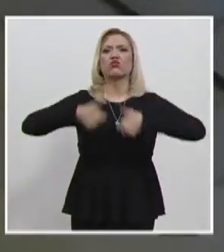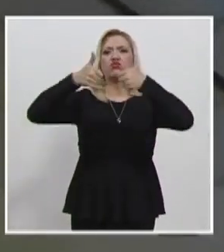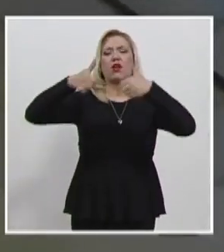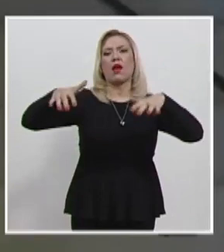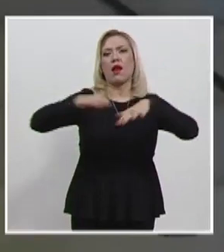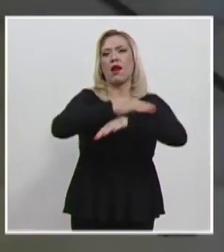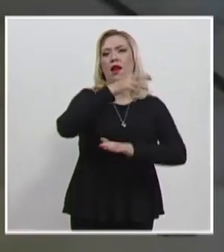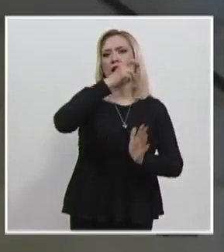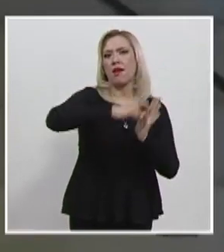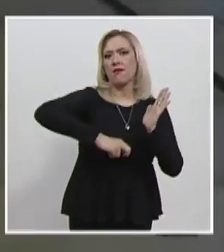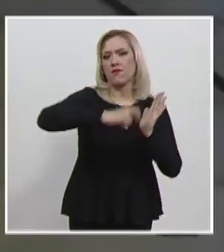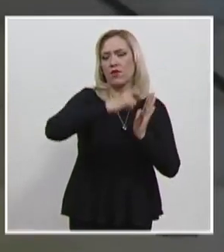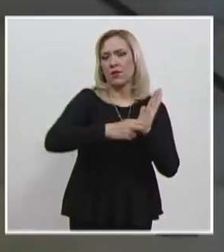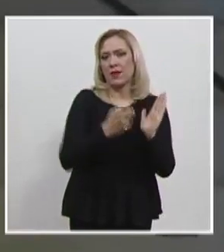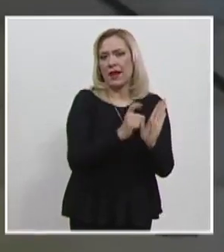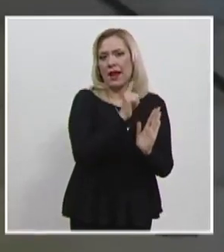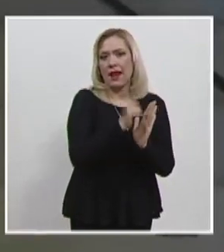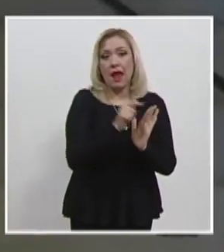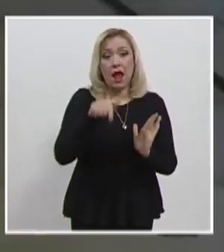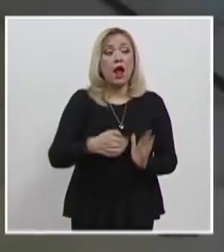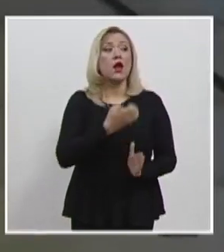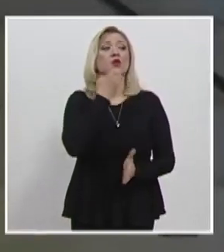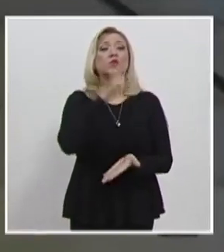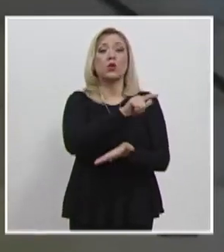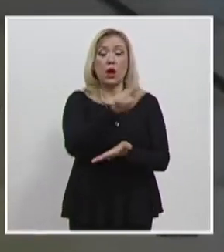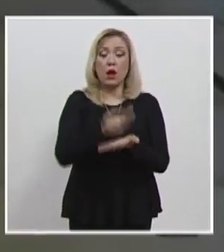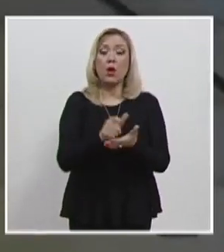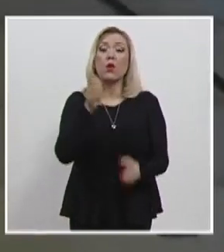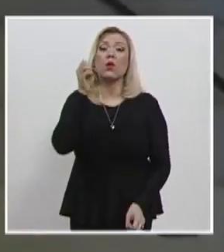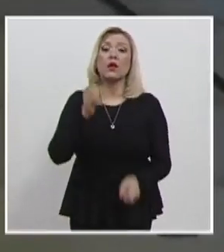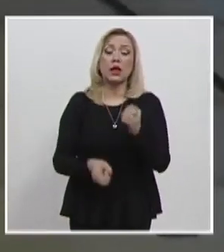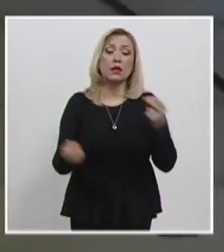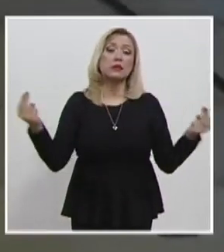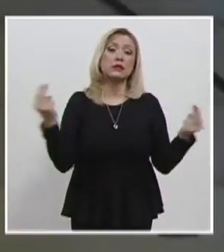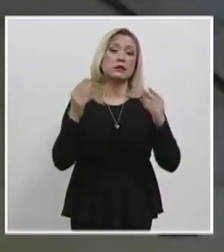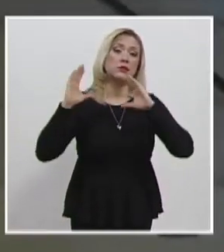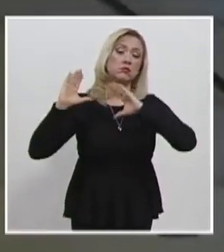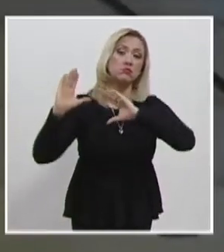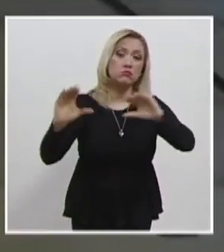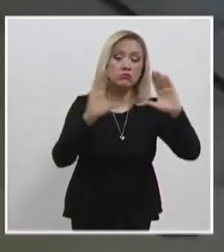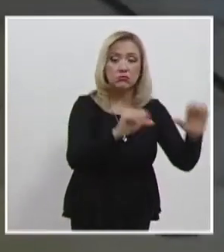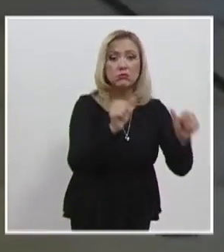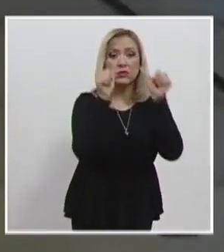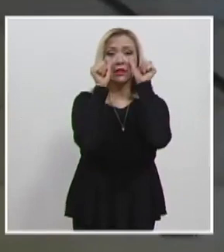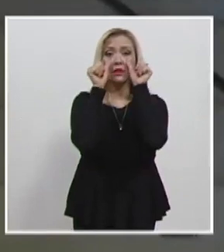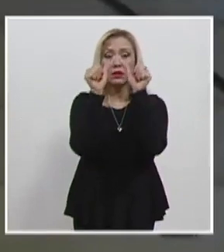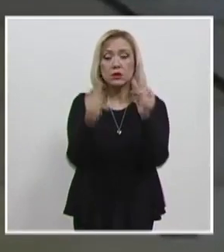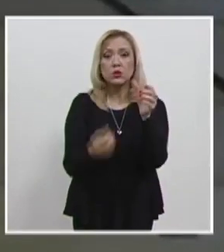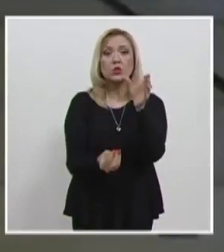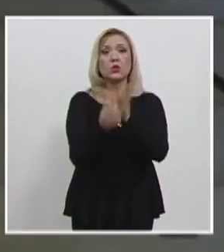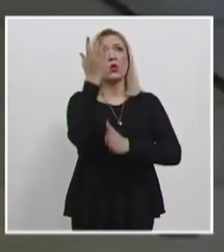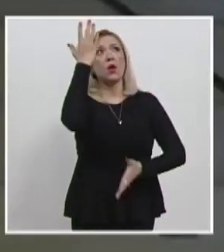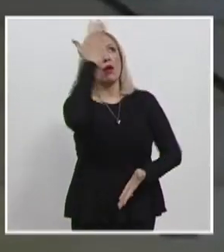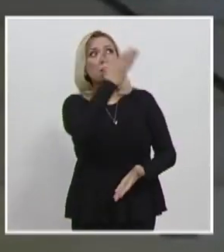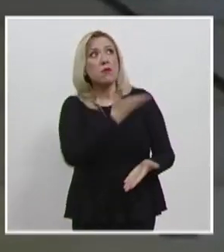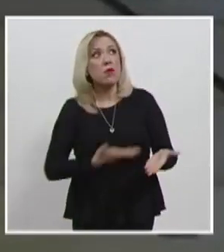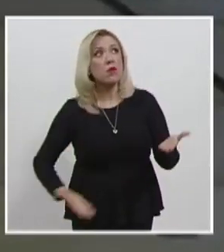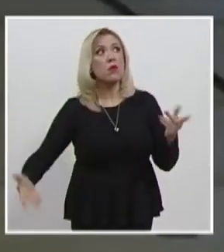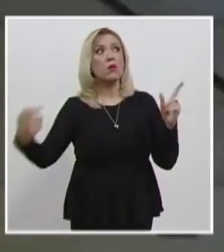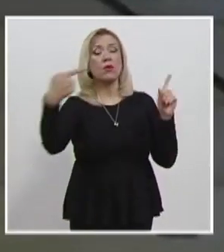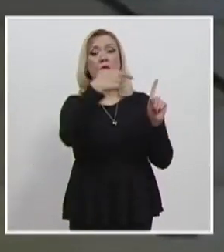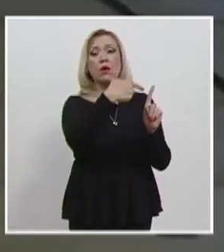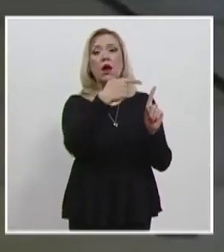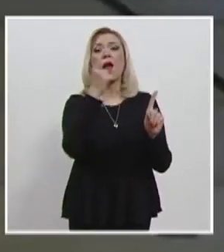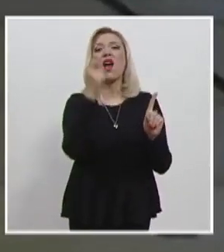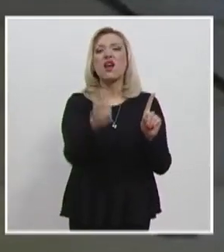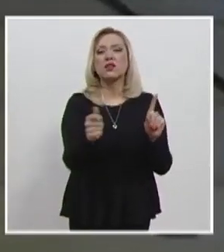significa Sin lugar a dudas para la escuela judicial la necesidad de capacitar de atender el reto pero la capacitación y el reto se